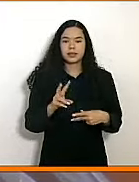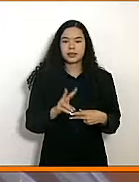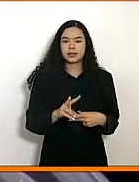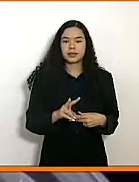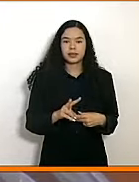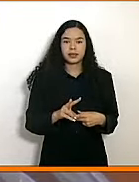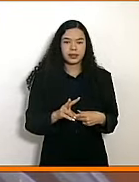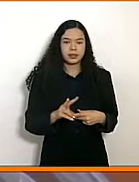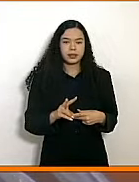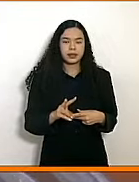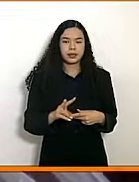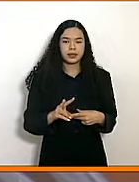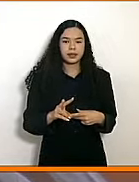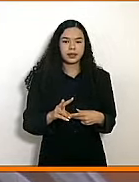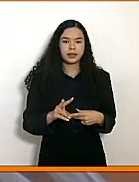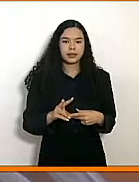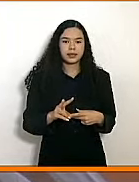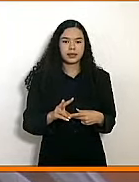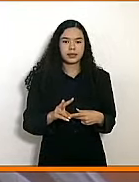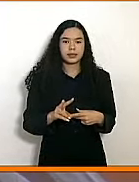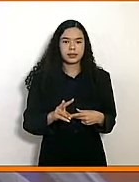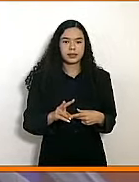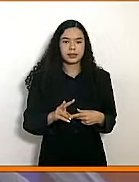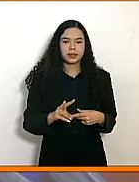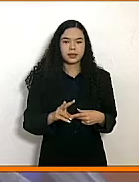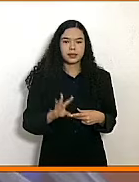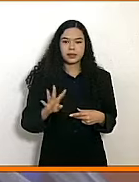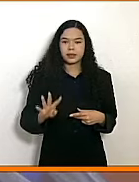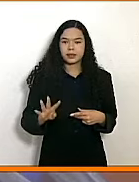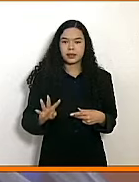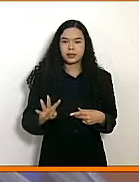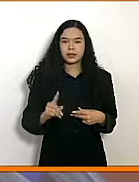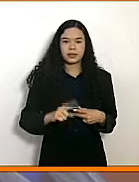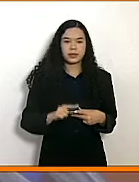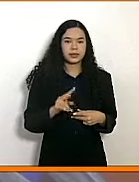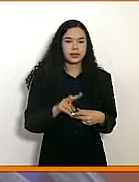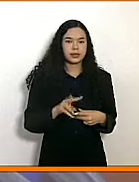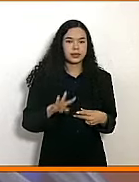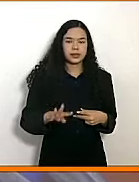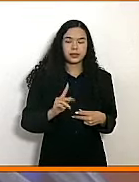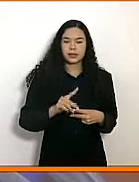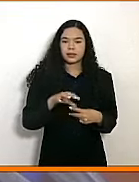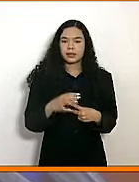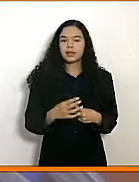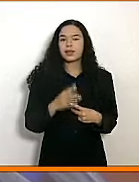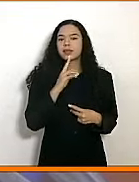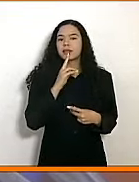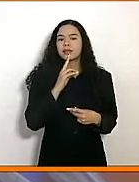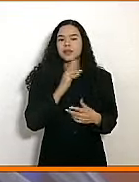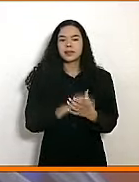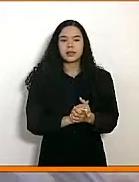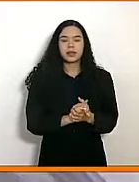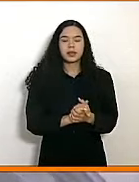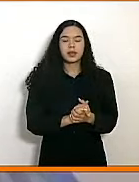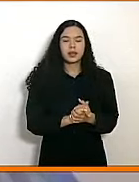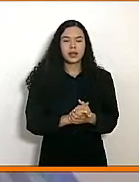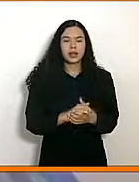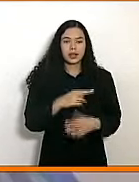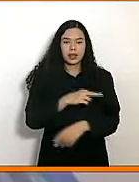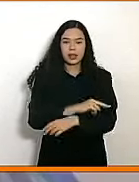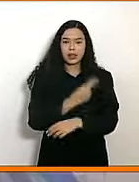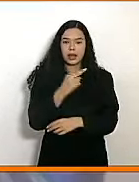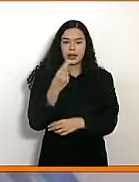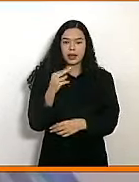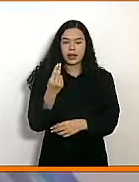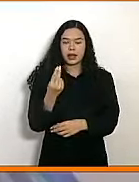2, segundo dígito. Este es el 4, número favorecido 24 con su catrachada tamal. Segundo